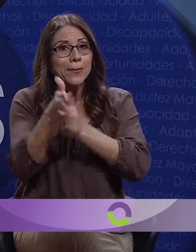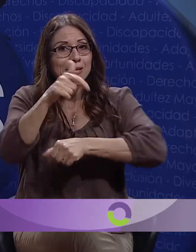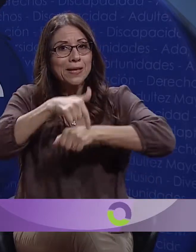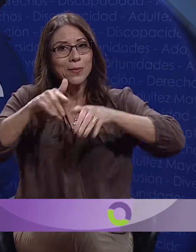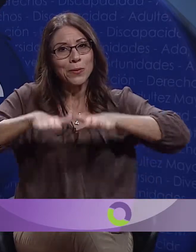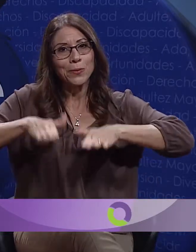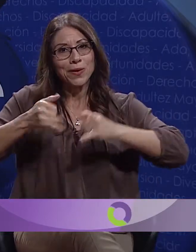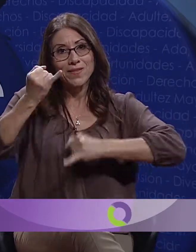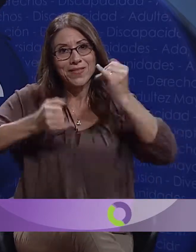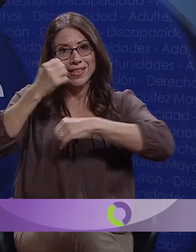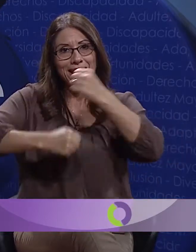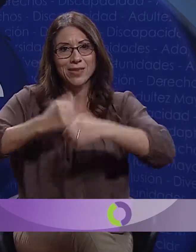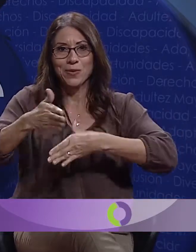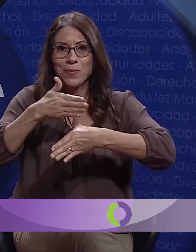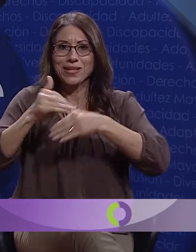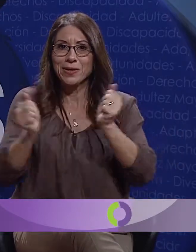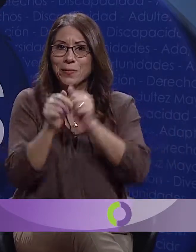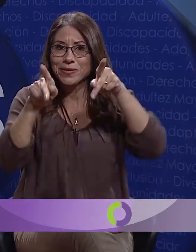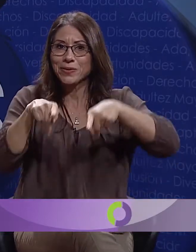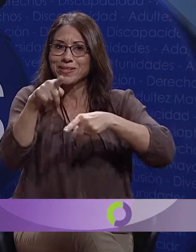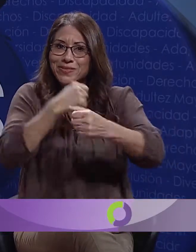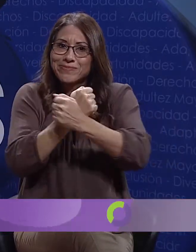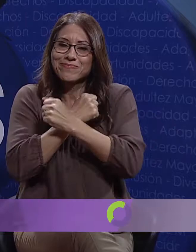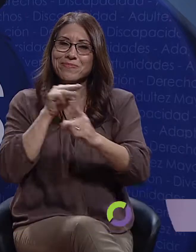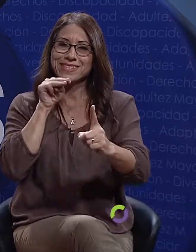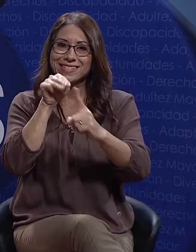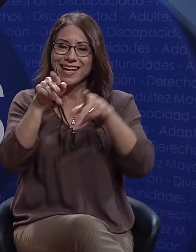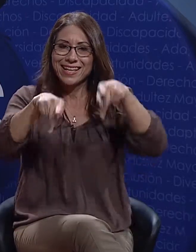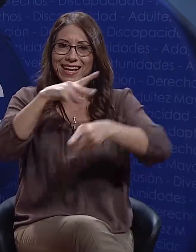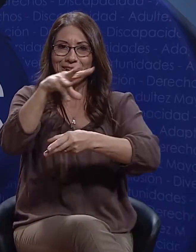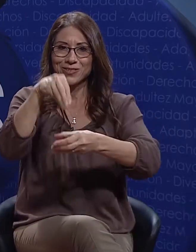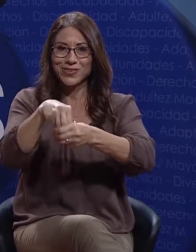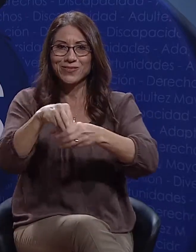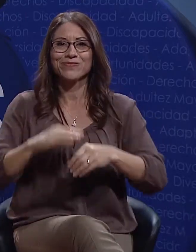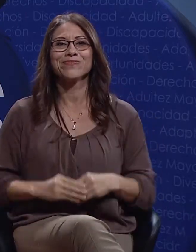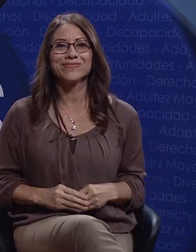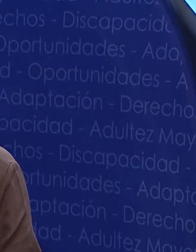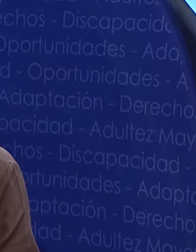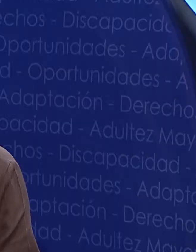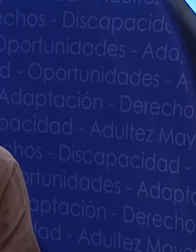de fin de año para compartir con sus seres queridos el mensaje de la inclusión.